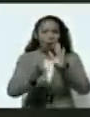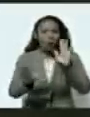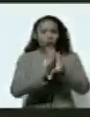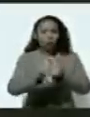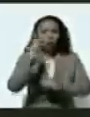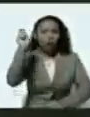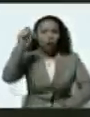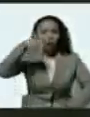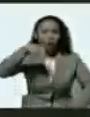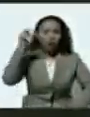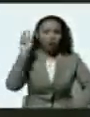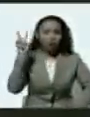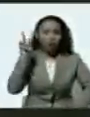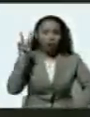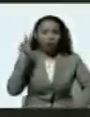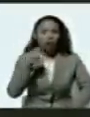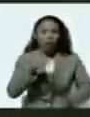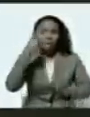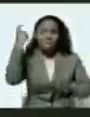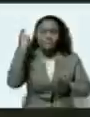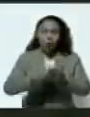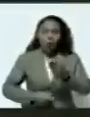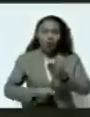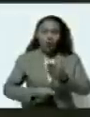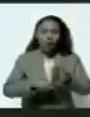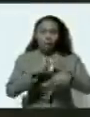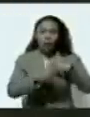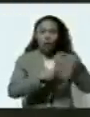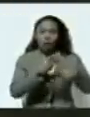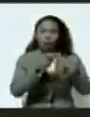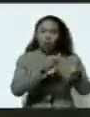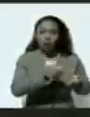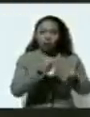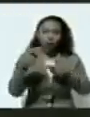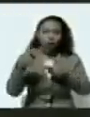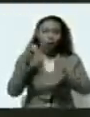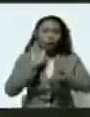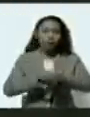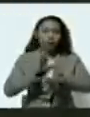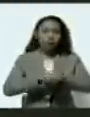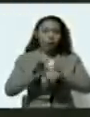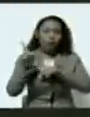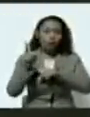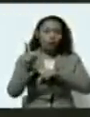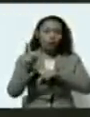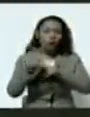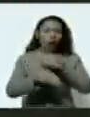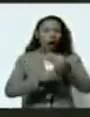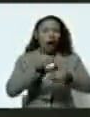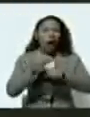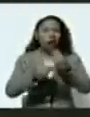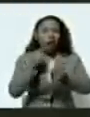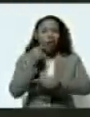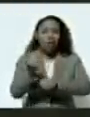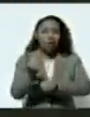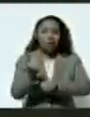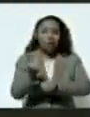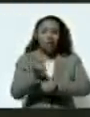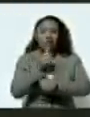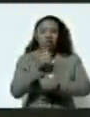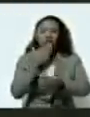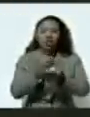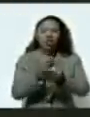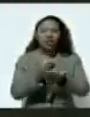de Venezuela prohíbe el proceso de extradición y, por el contrario, garantiza a quien solicita